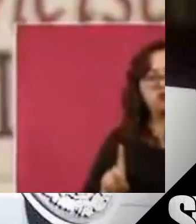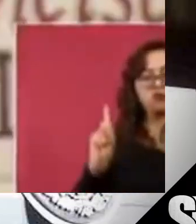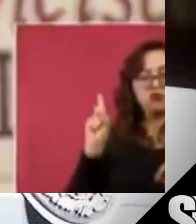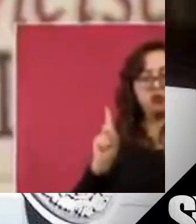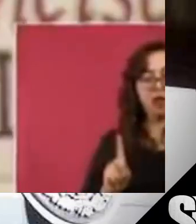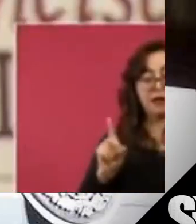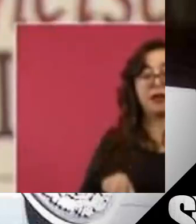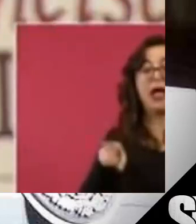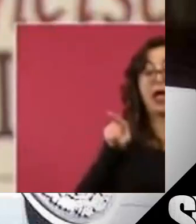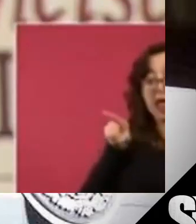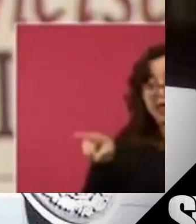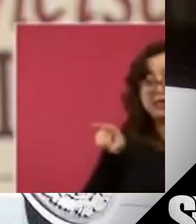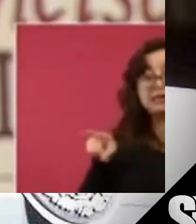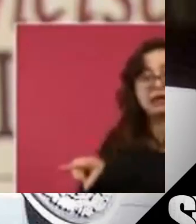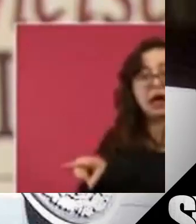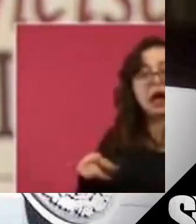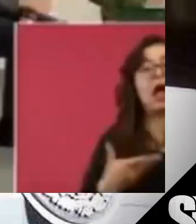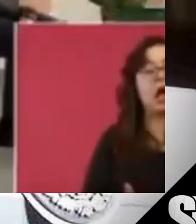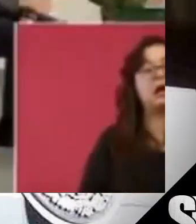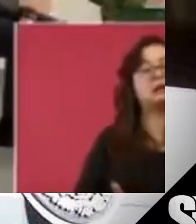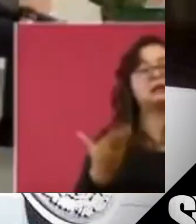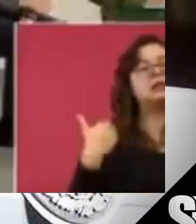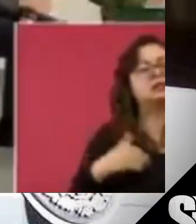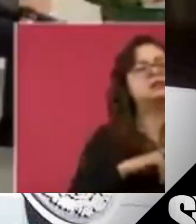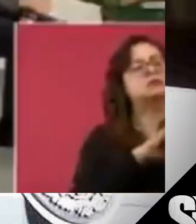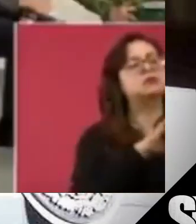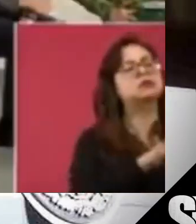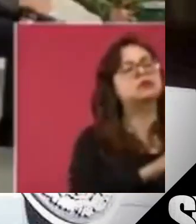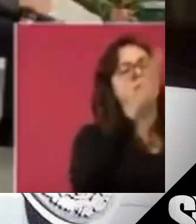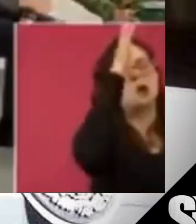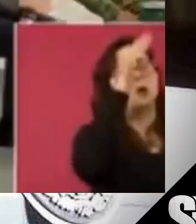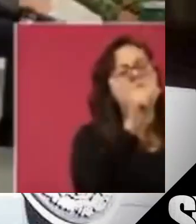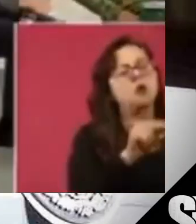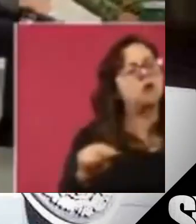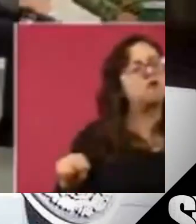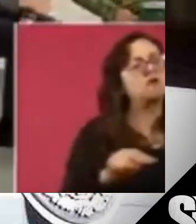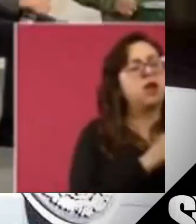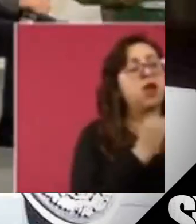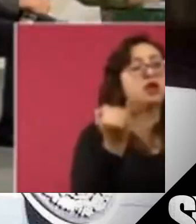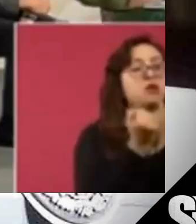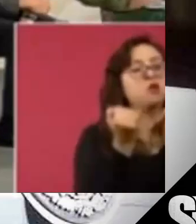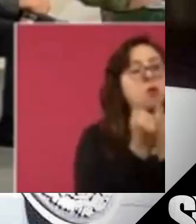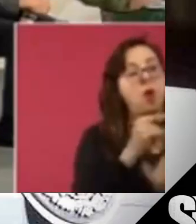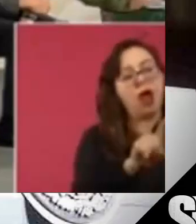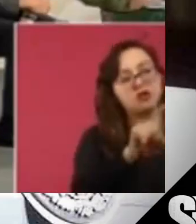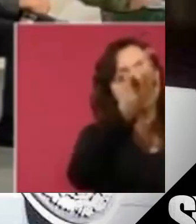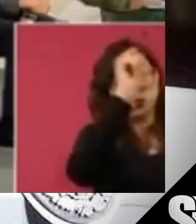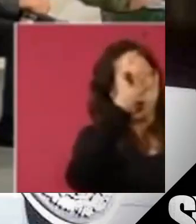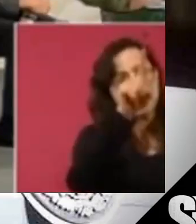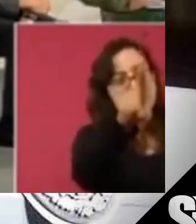Turquía. Turquía hizo un acuerdo así con la Unión Europea y que les pagan a cambio de,